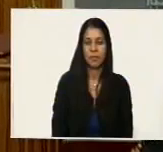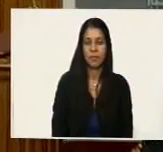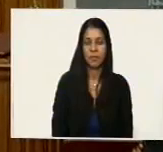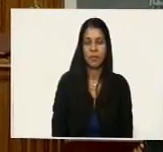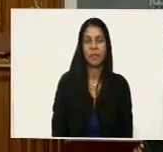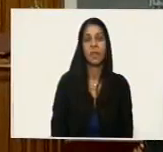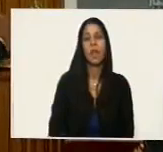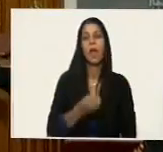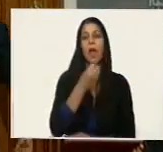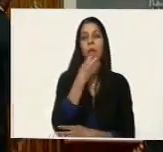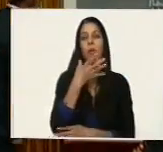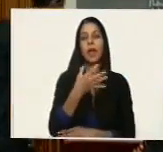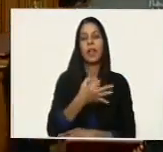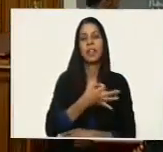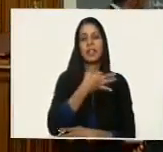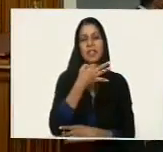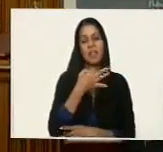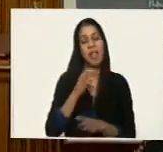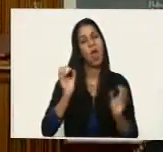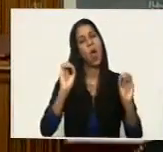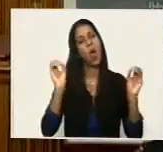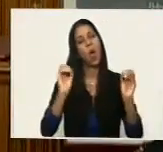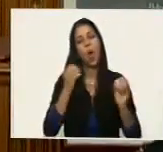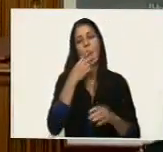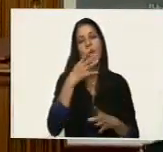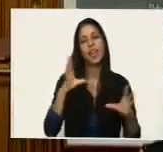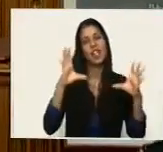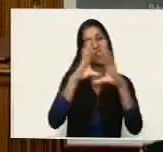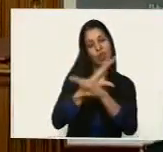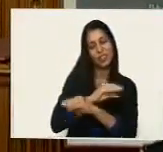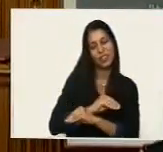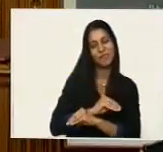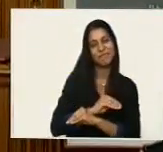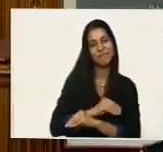Buenas tardes o buenas noches.